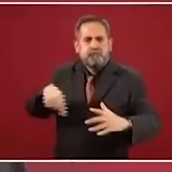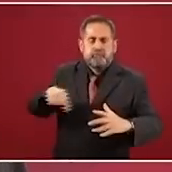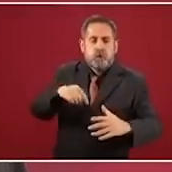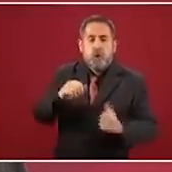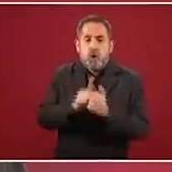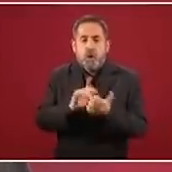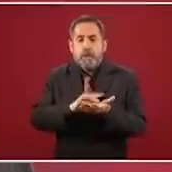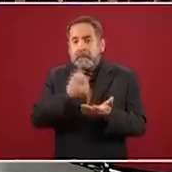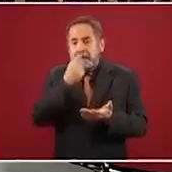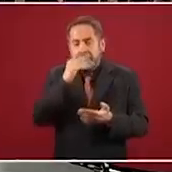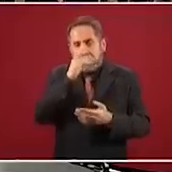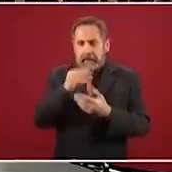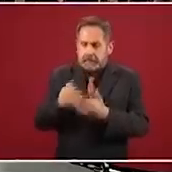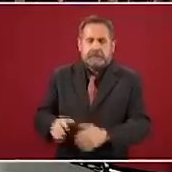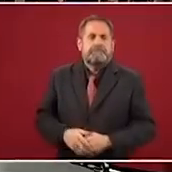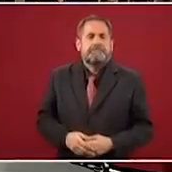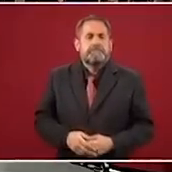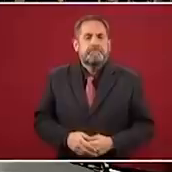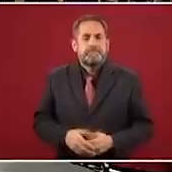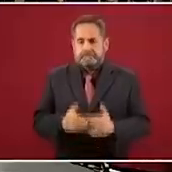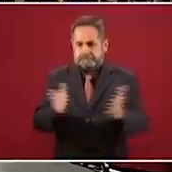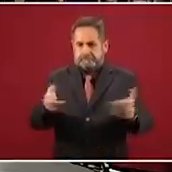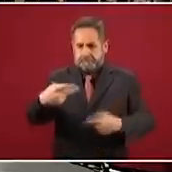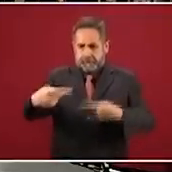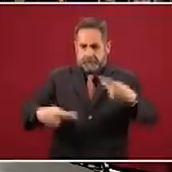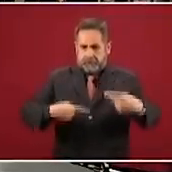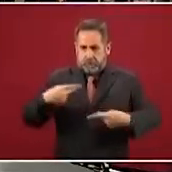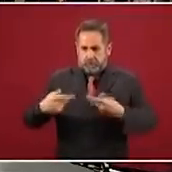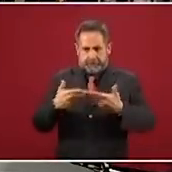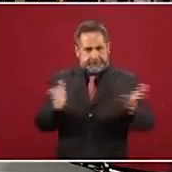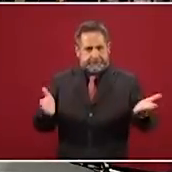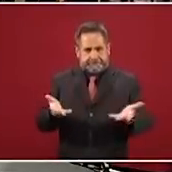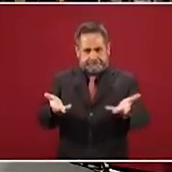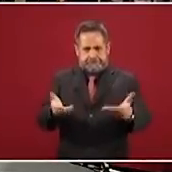gratuitos. Abrimos este.